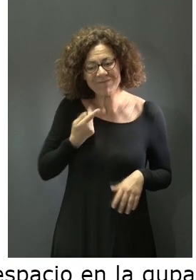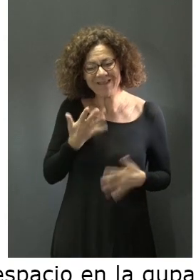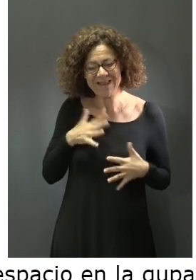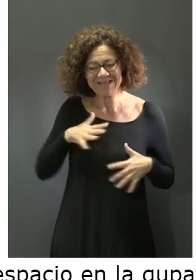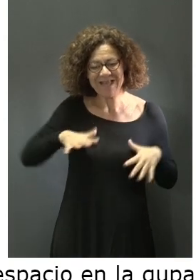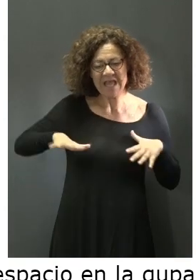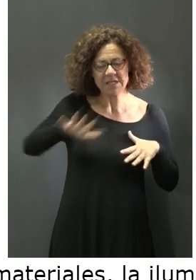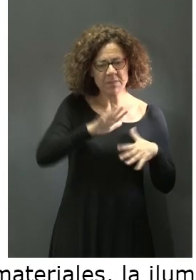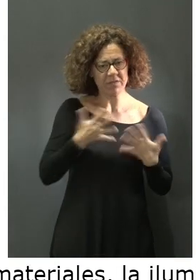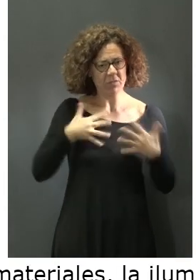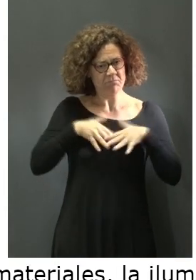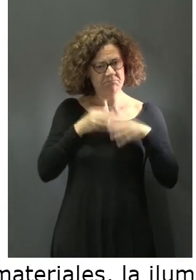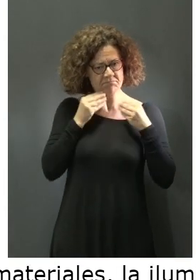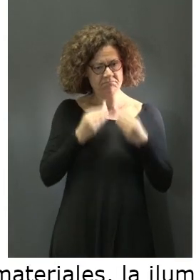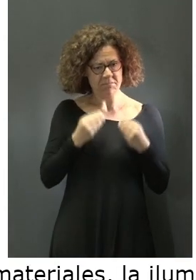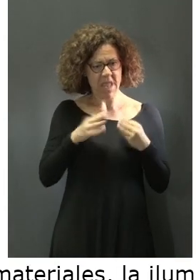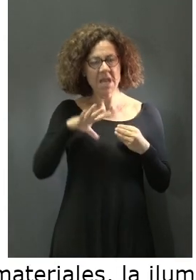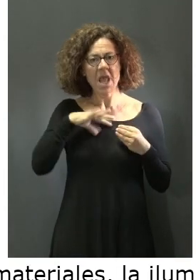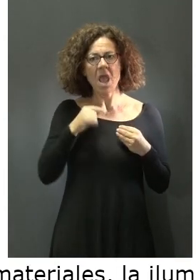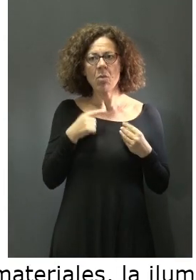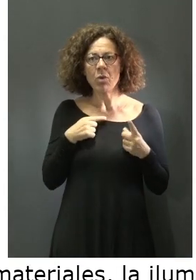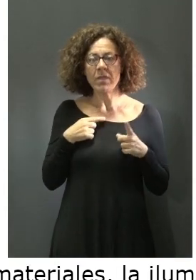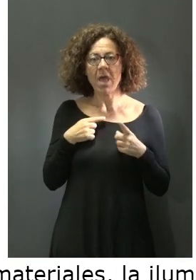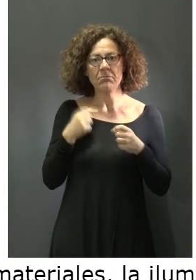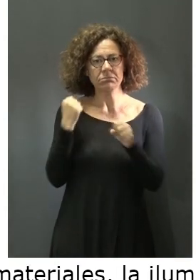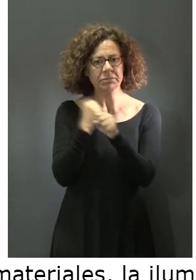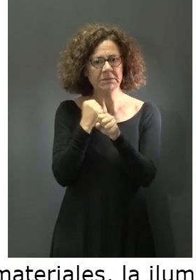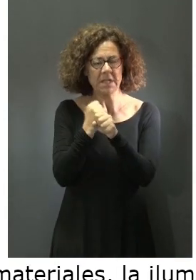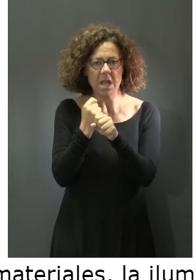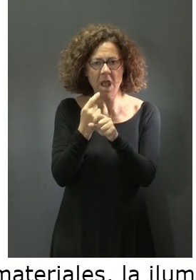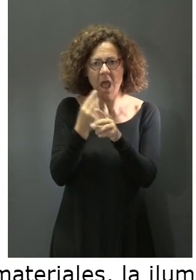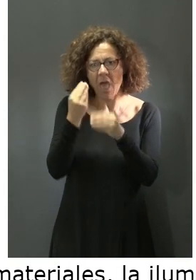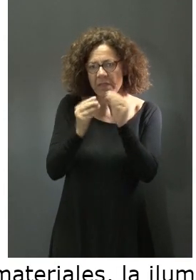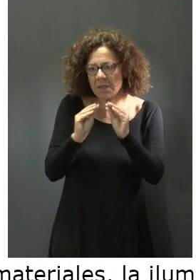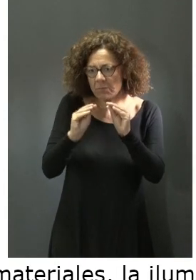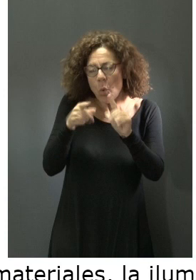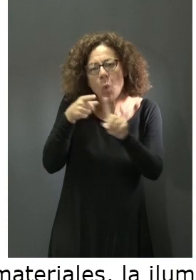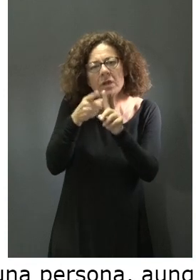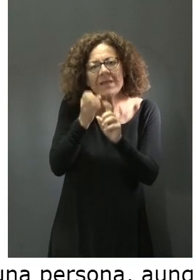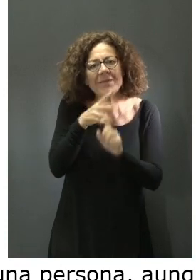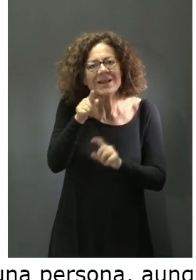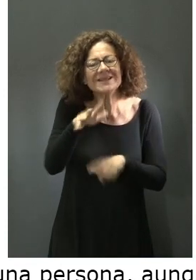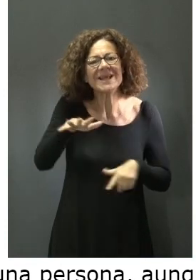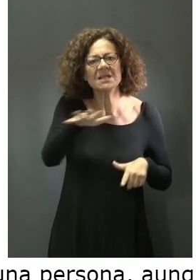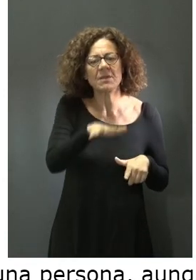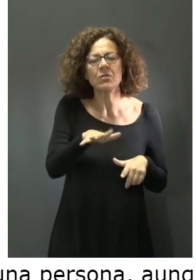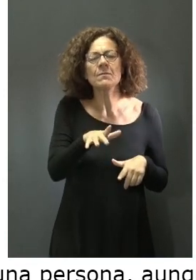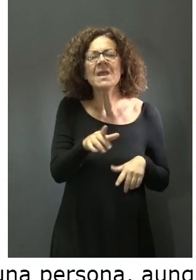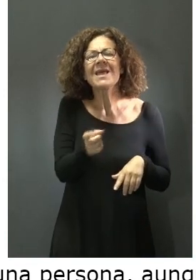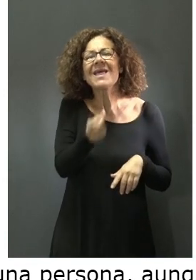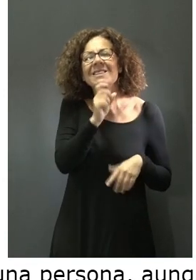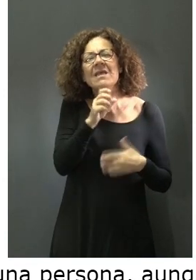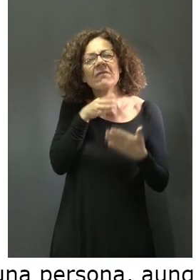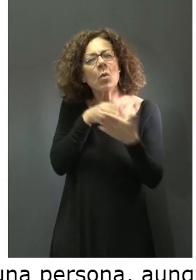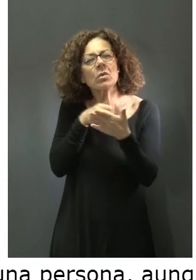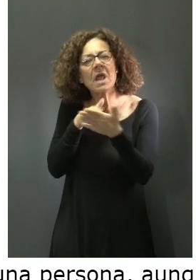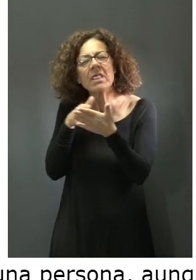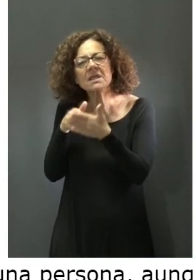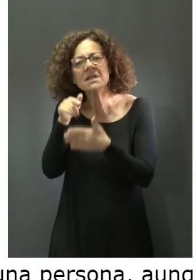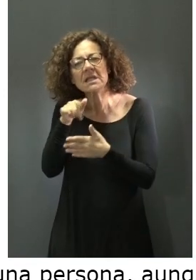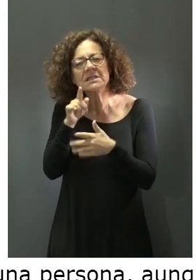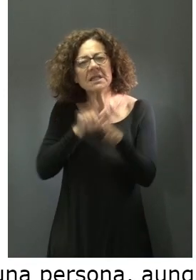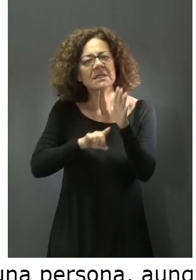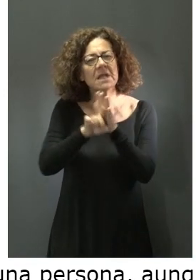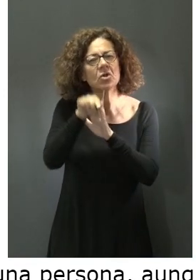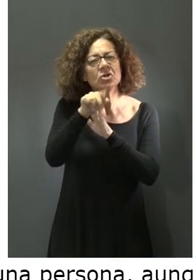tiene que hacerlo y pueda desempeñar la función que tiene que desempeñar en ese espacio. ¿Qué dificultades encontraste en el